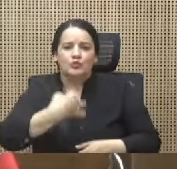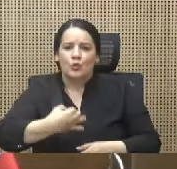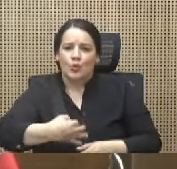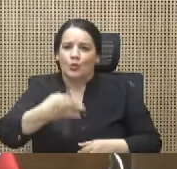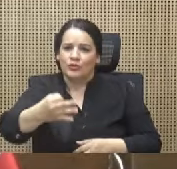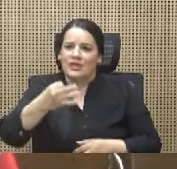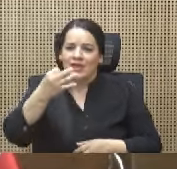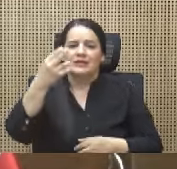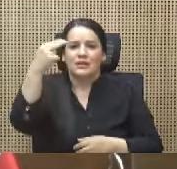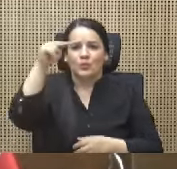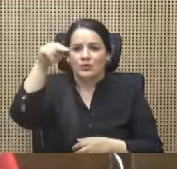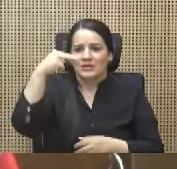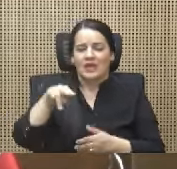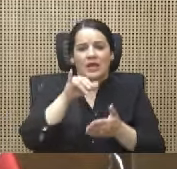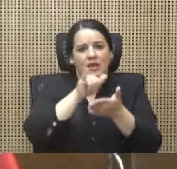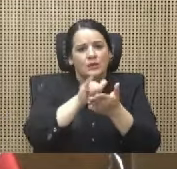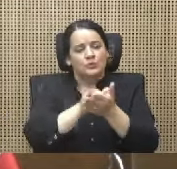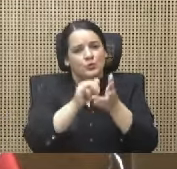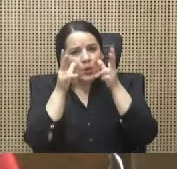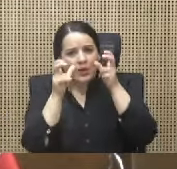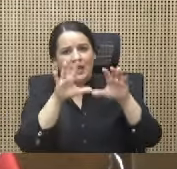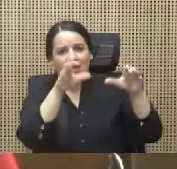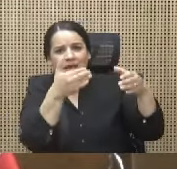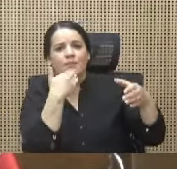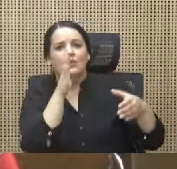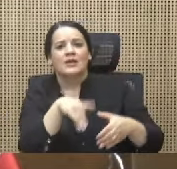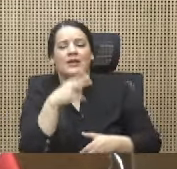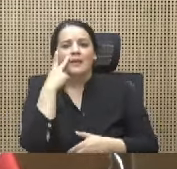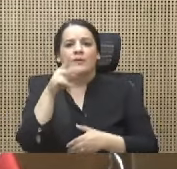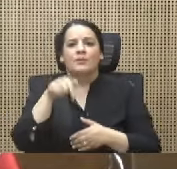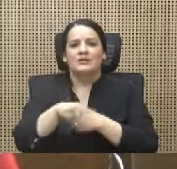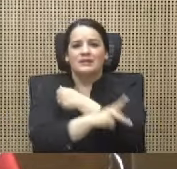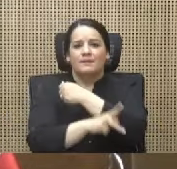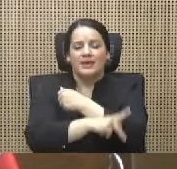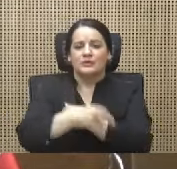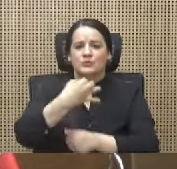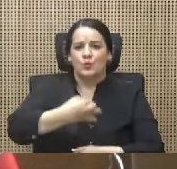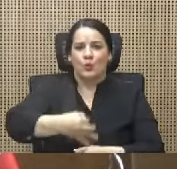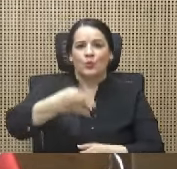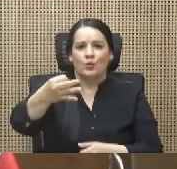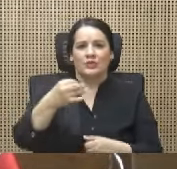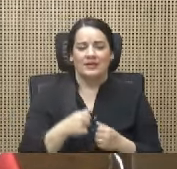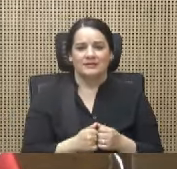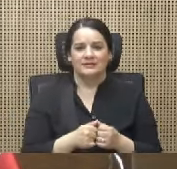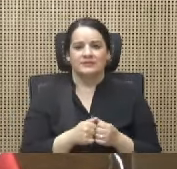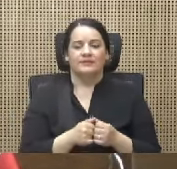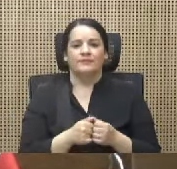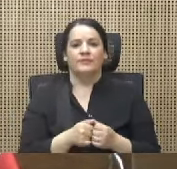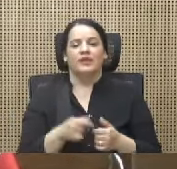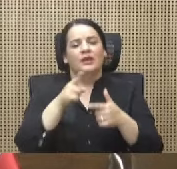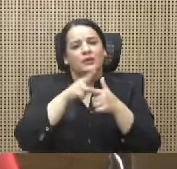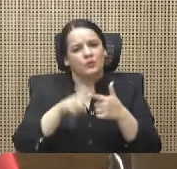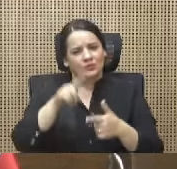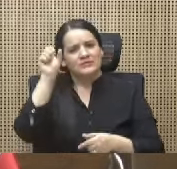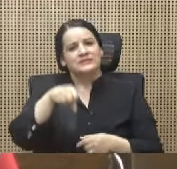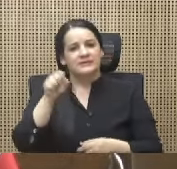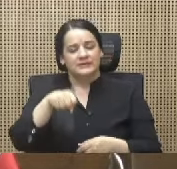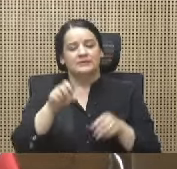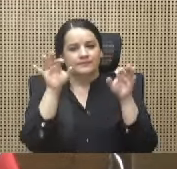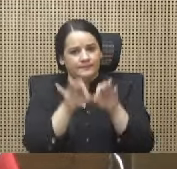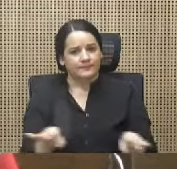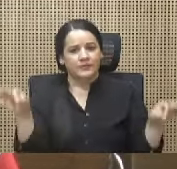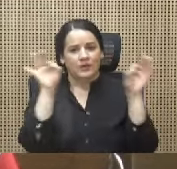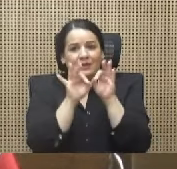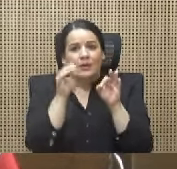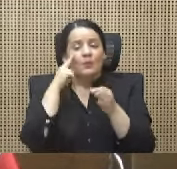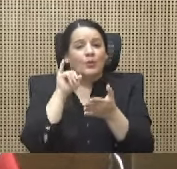días. Esto no les suena al crimen organizado que vemos en este país todos los días. Entonces, sí, es importante